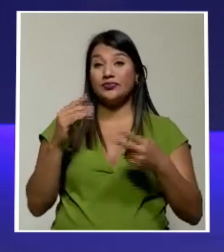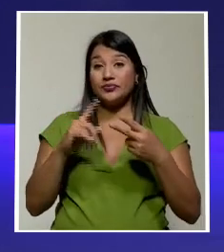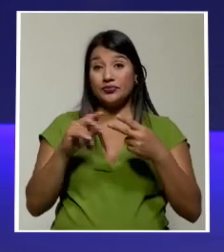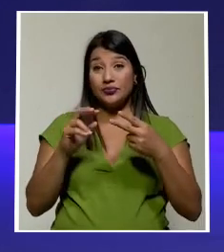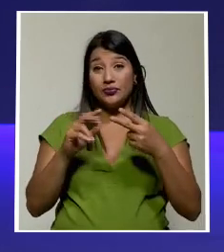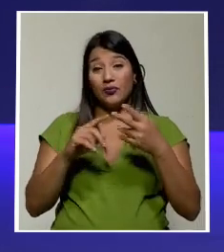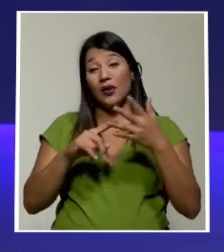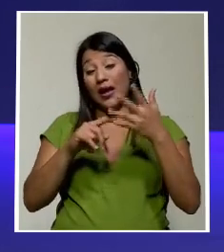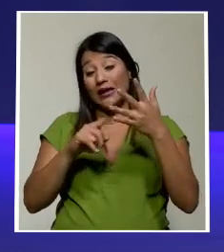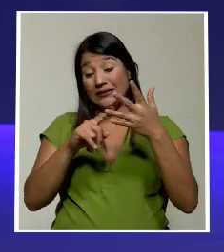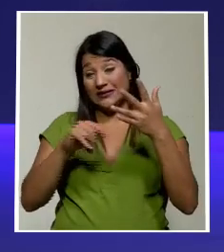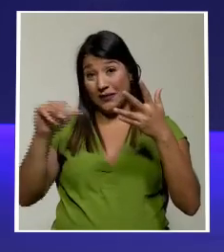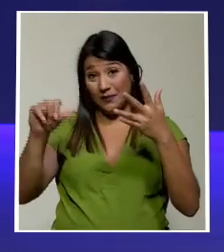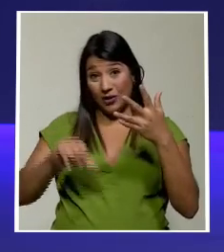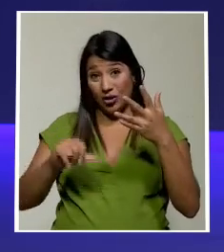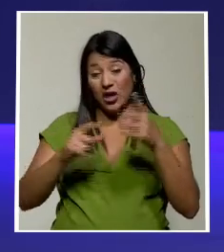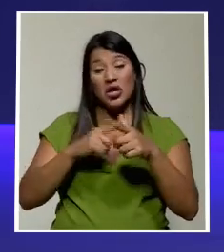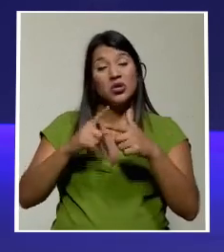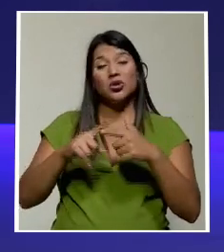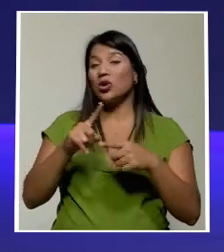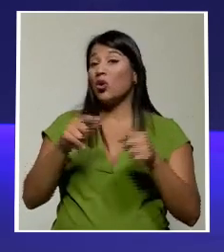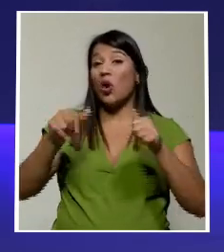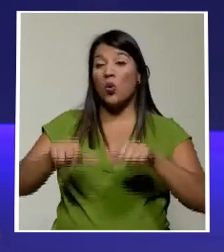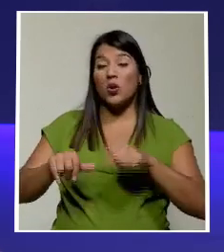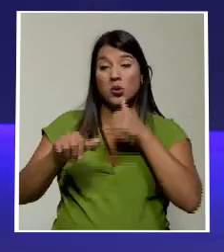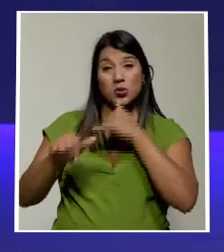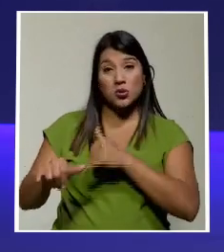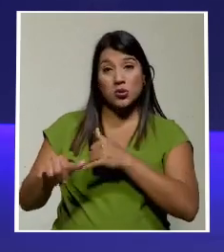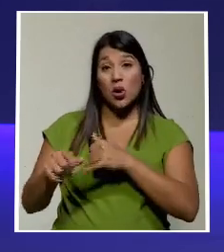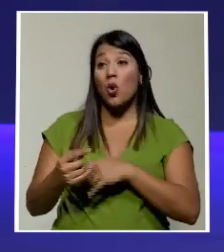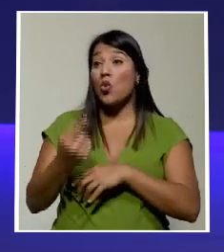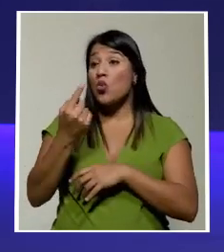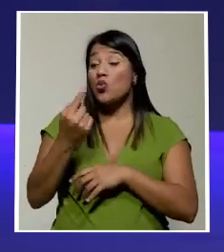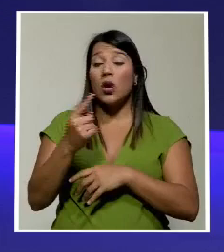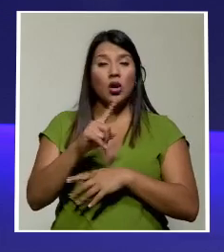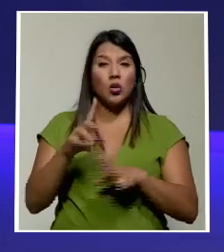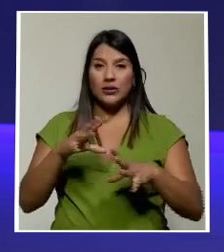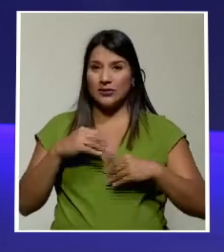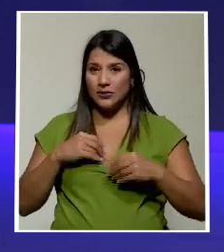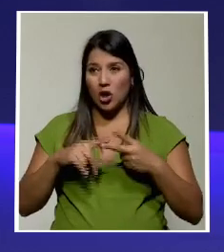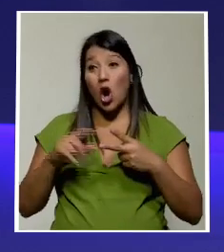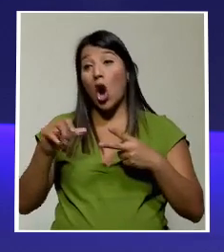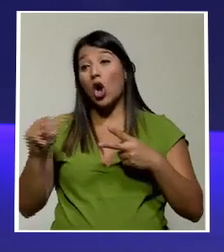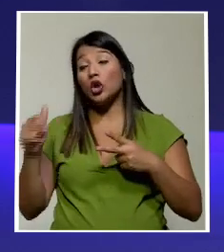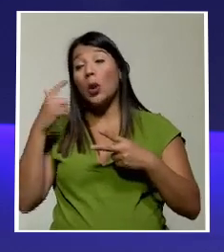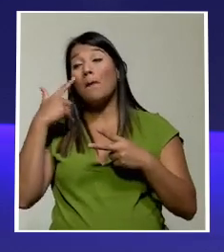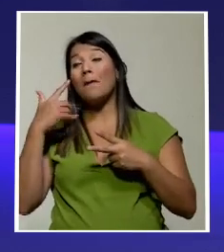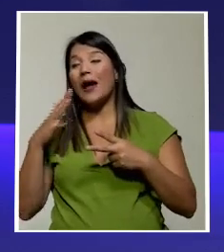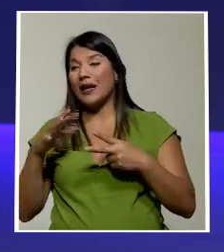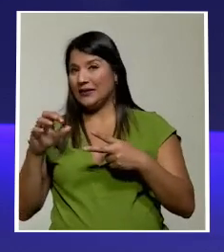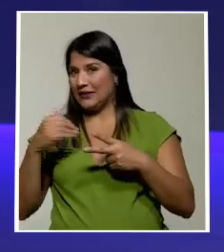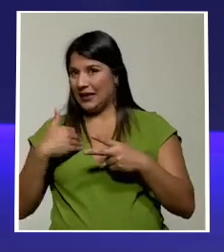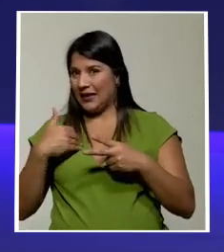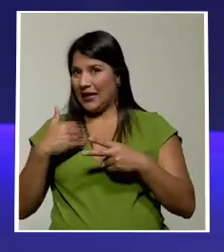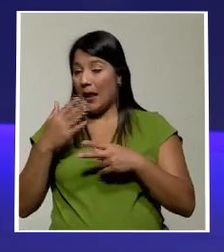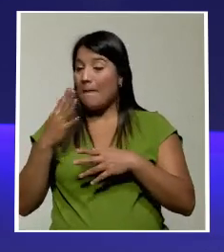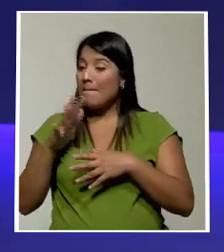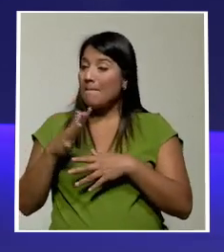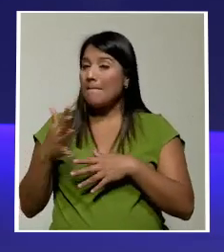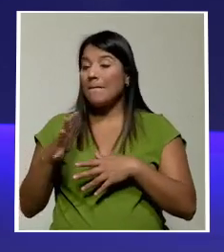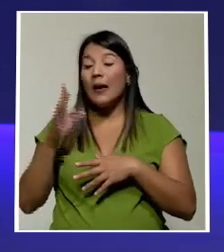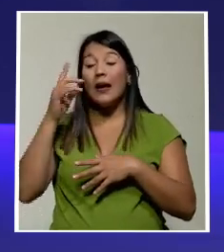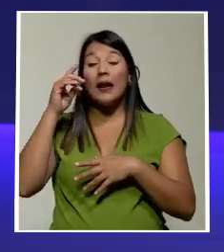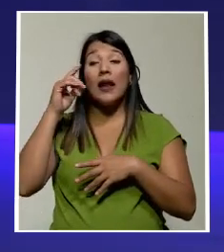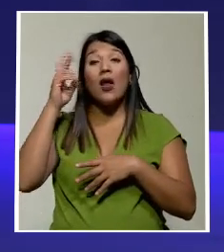dos empresas que perdieron apelaron la decisión. Una se declaró sin lugar y una se declaró parcialmente con lugar. Y la Contraloría lo que